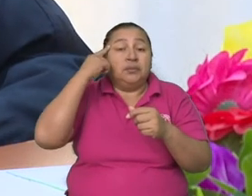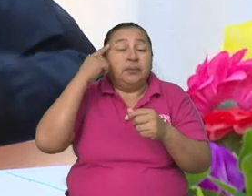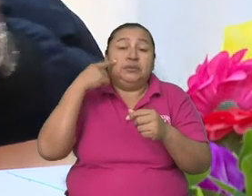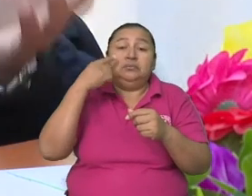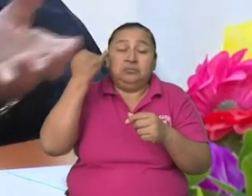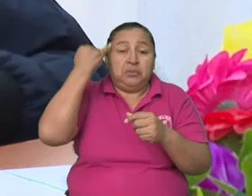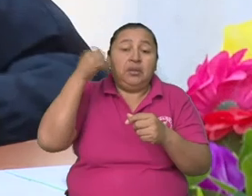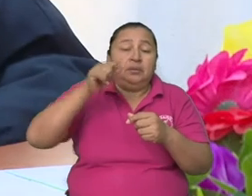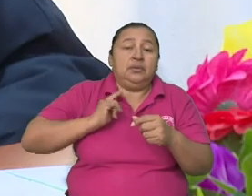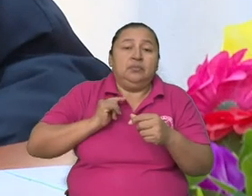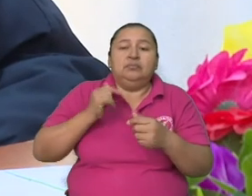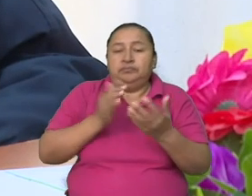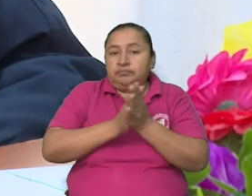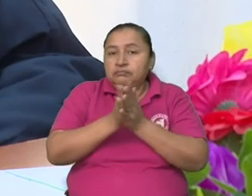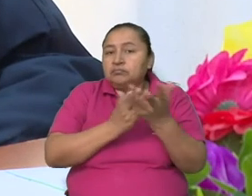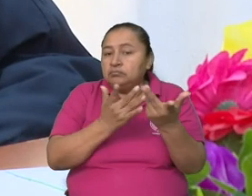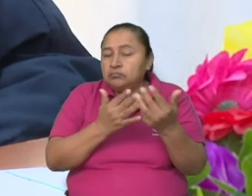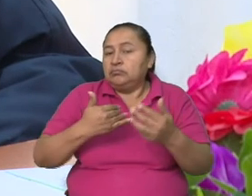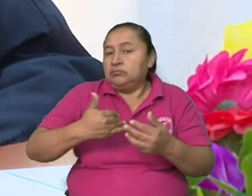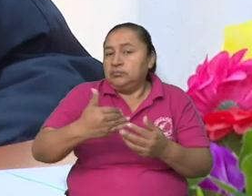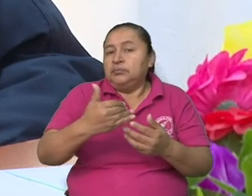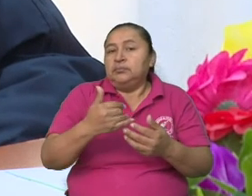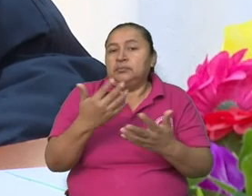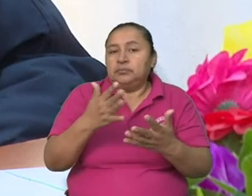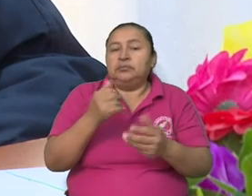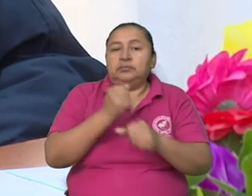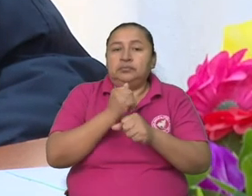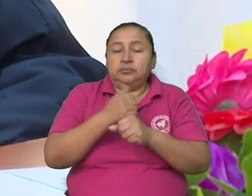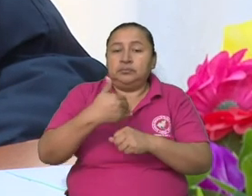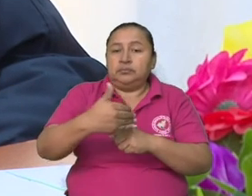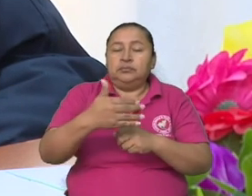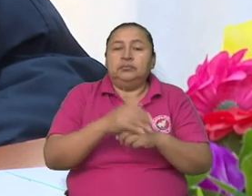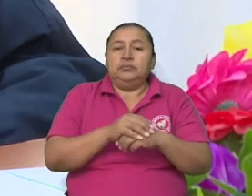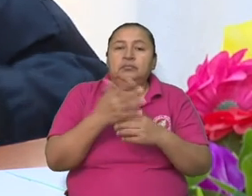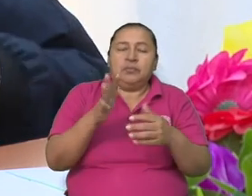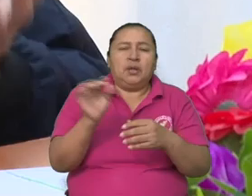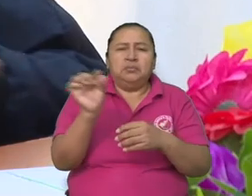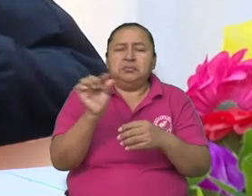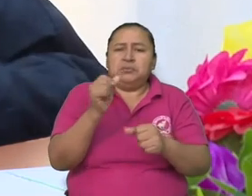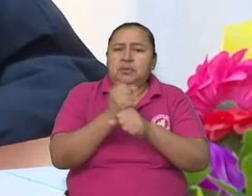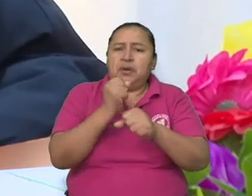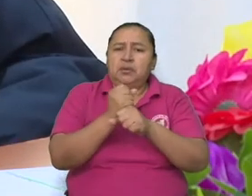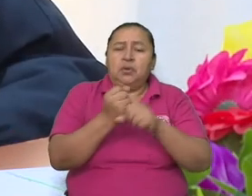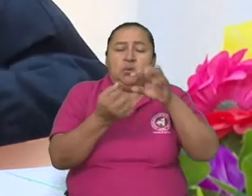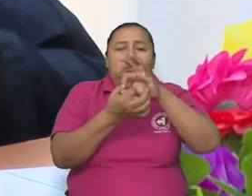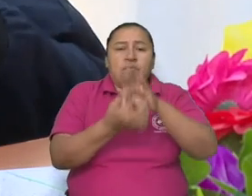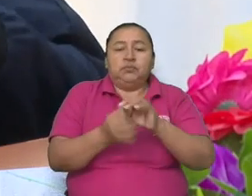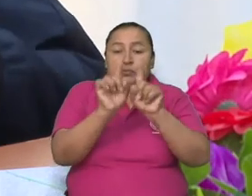idea que tenemos. Estamos preparando también ya lo que es, que ya está funcionando un sistema